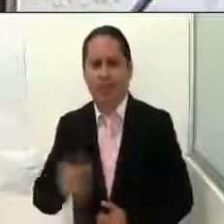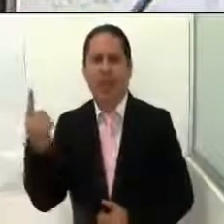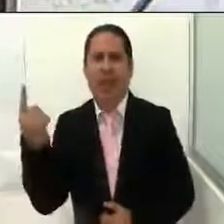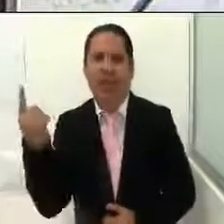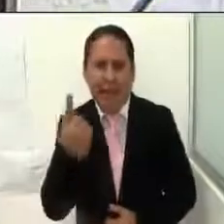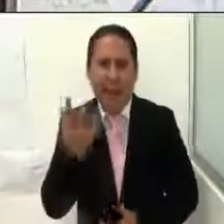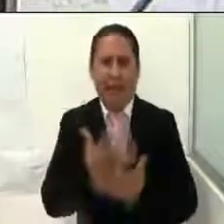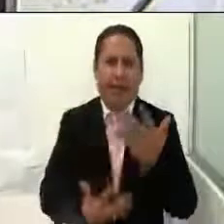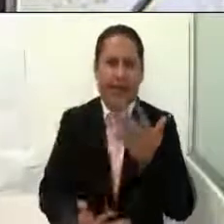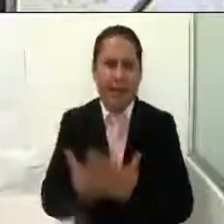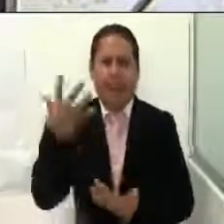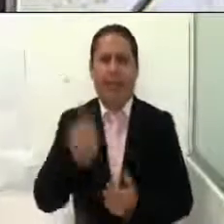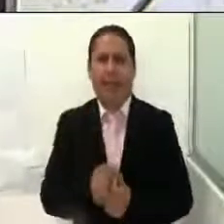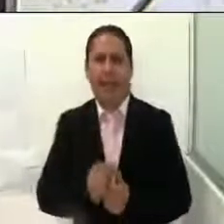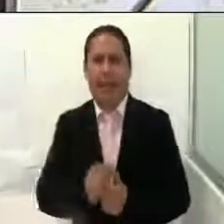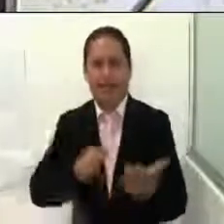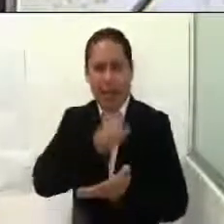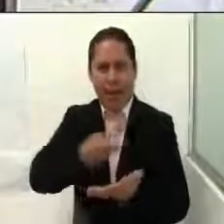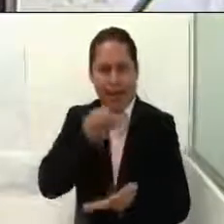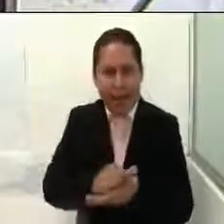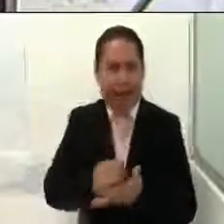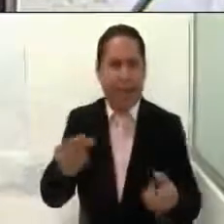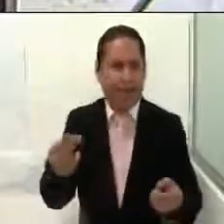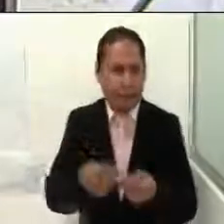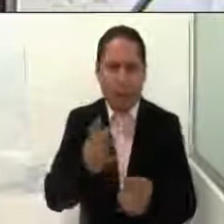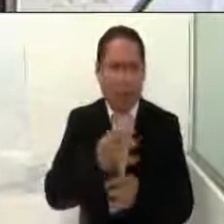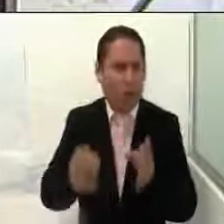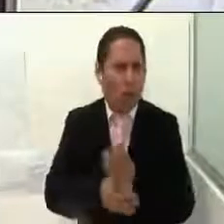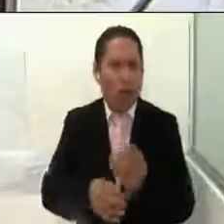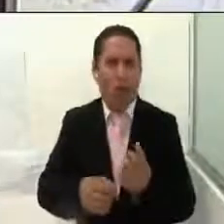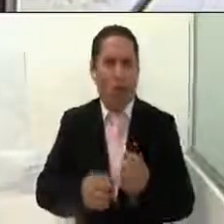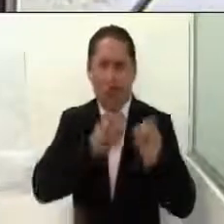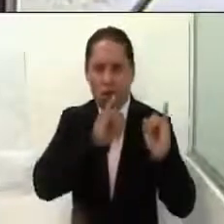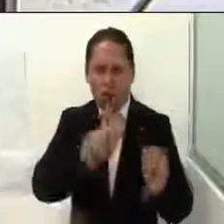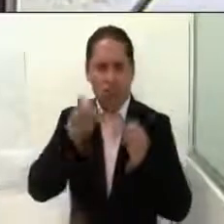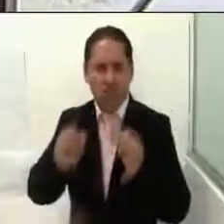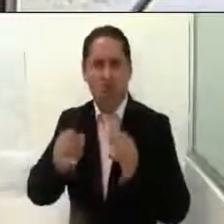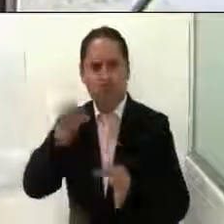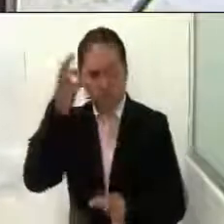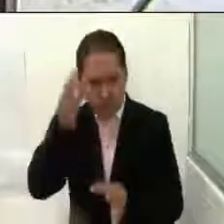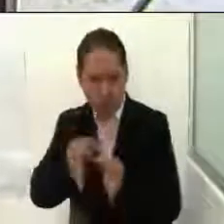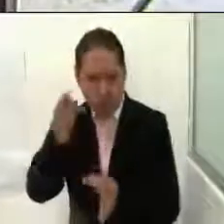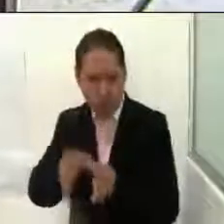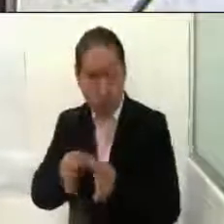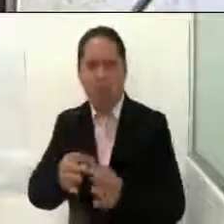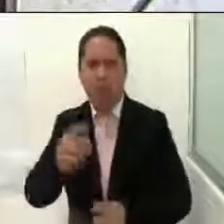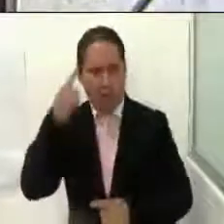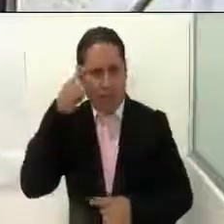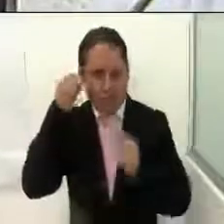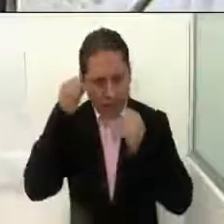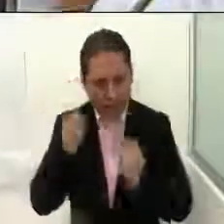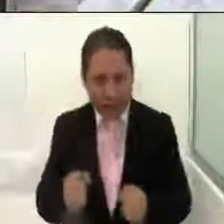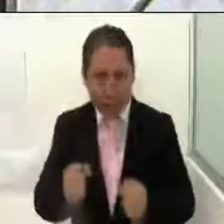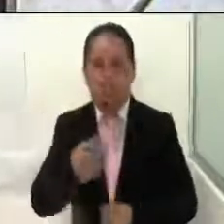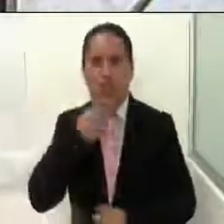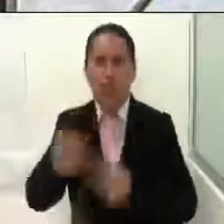del registro civil garantizan el derecho a la identidad y seguridad jurídica tiene el uso de la